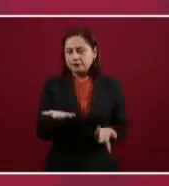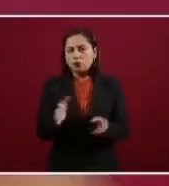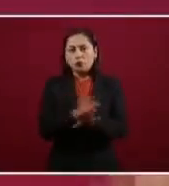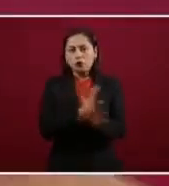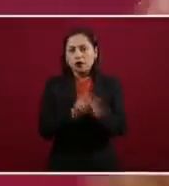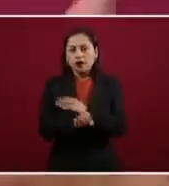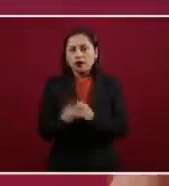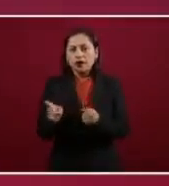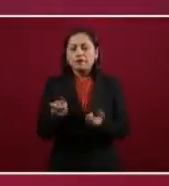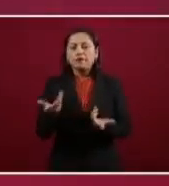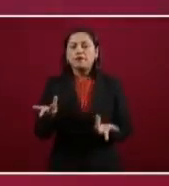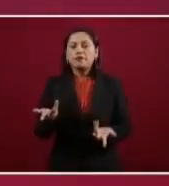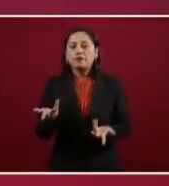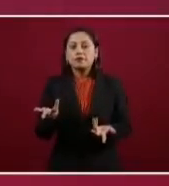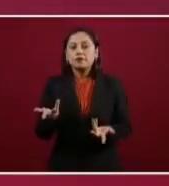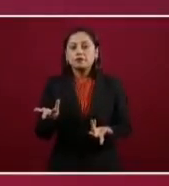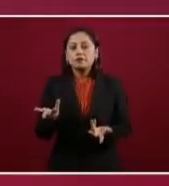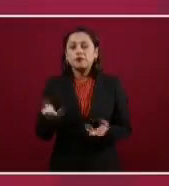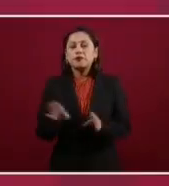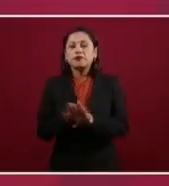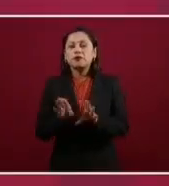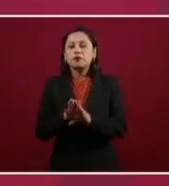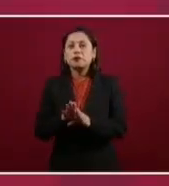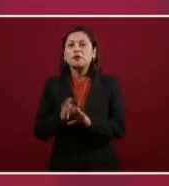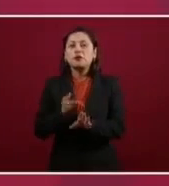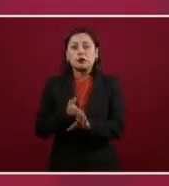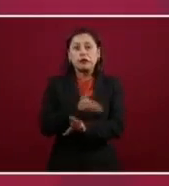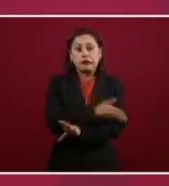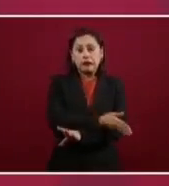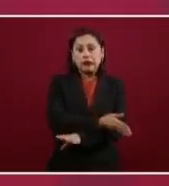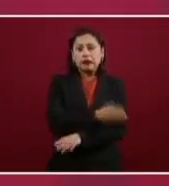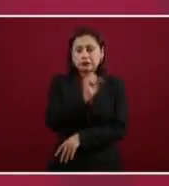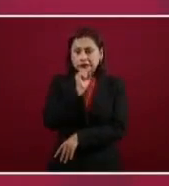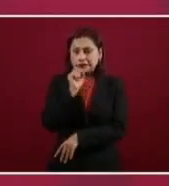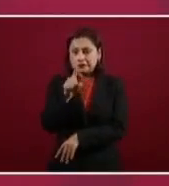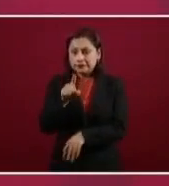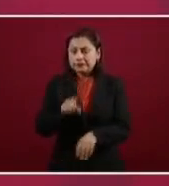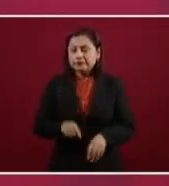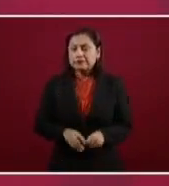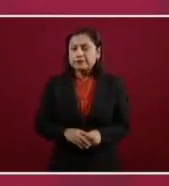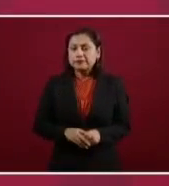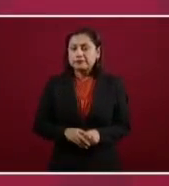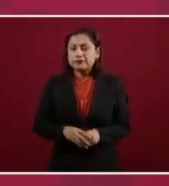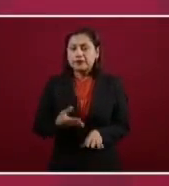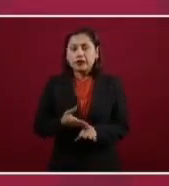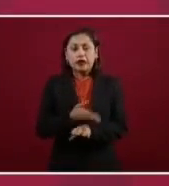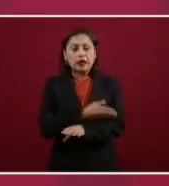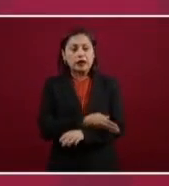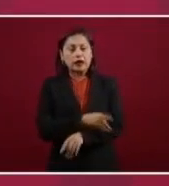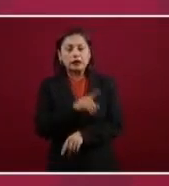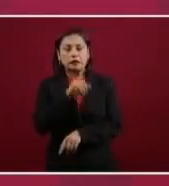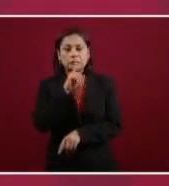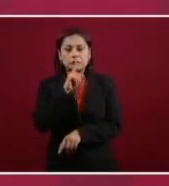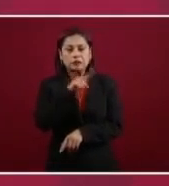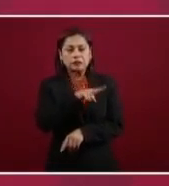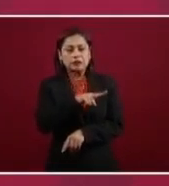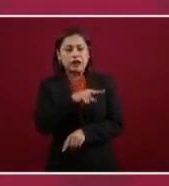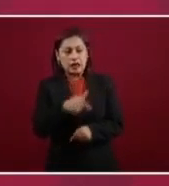se fabriquen como era antes delitos adversarios